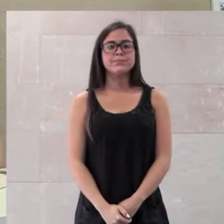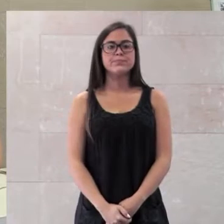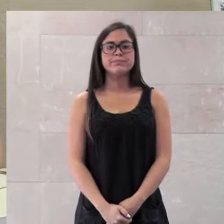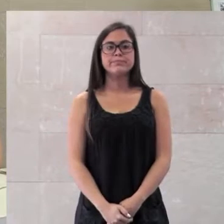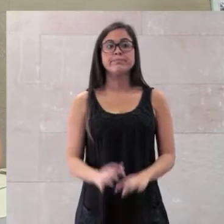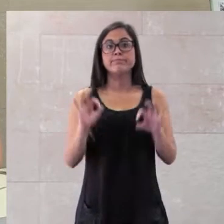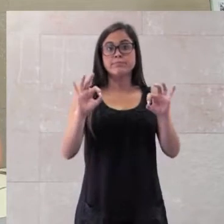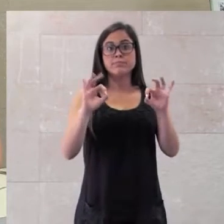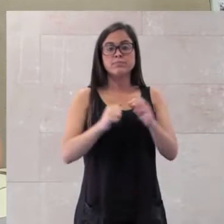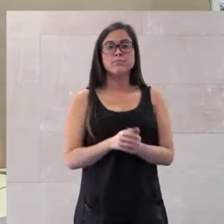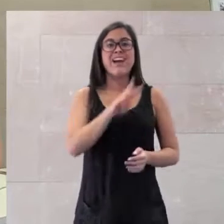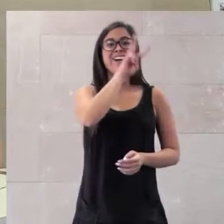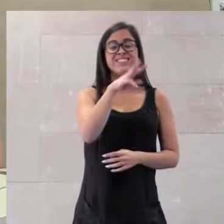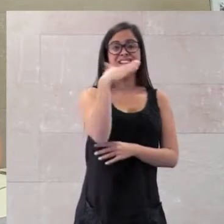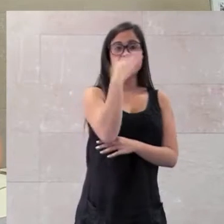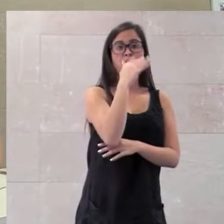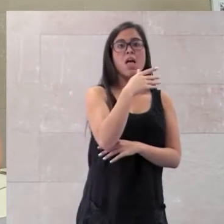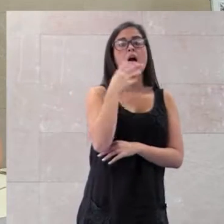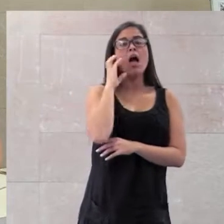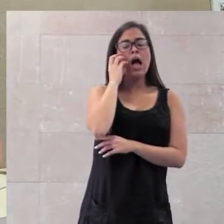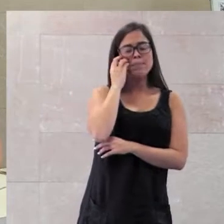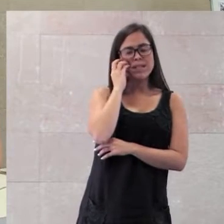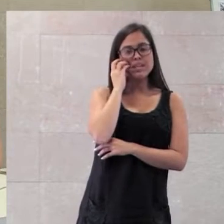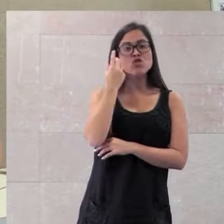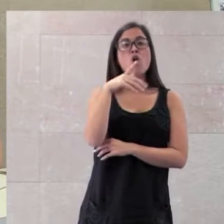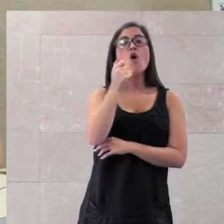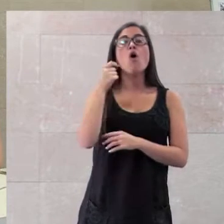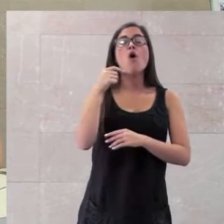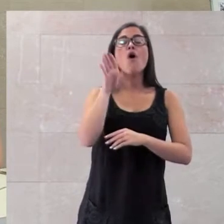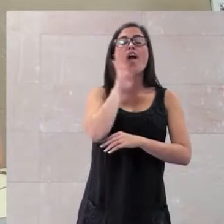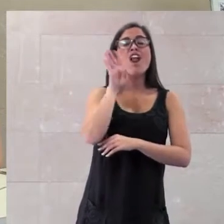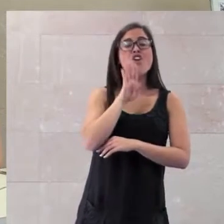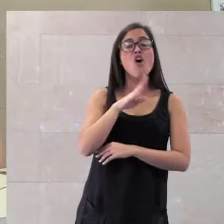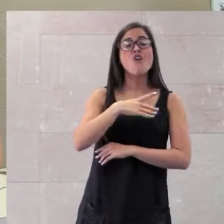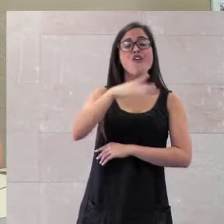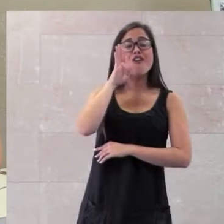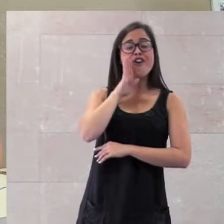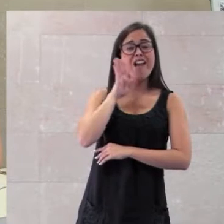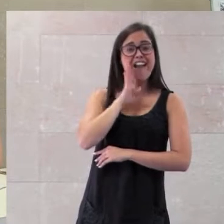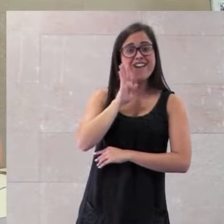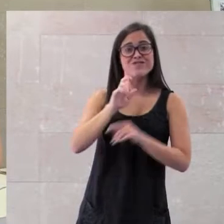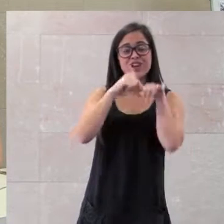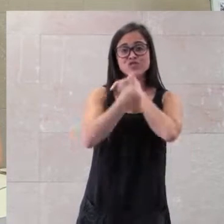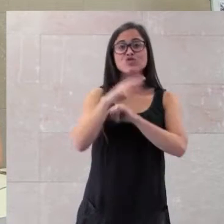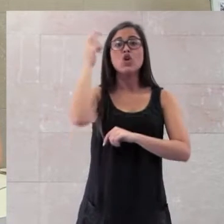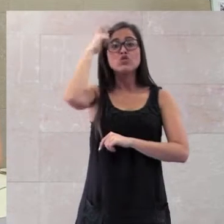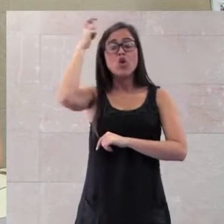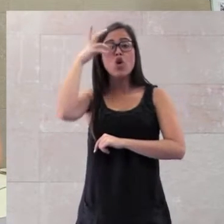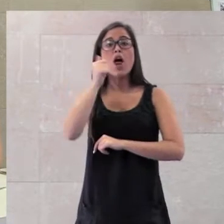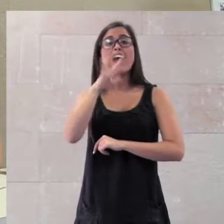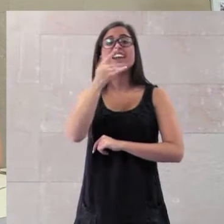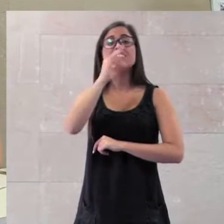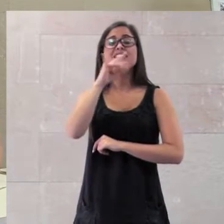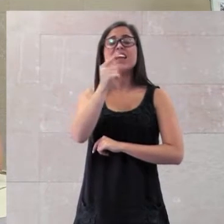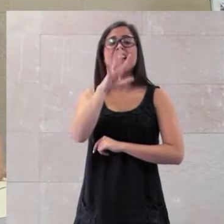Son estas: 3 en Vizcaya, Abadiño, Elorrio y Erandio, 5 en Guipúzcoa, Zarautz, Tolosa, Rentería, Pasaia y Zumaia,